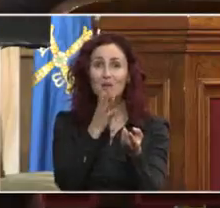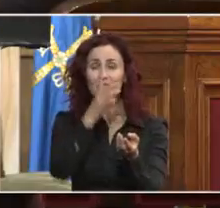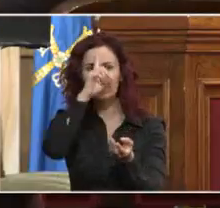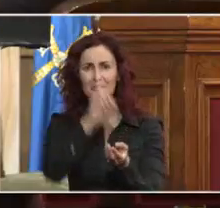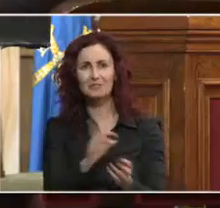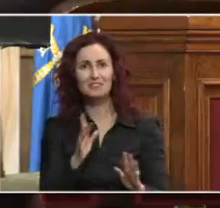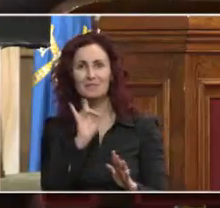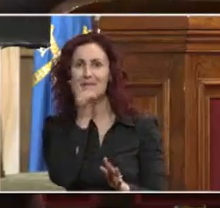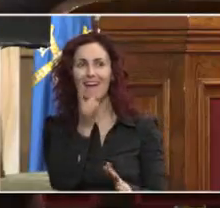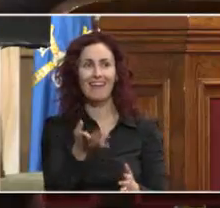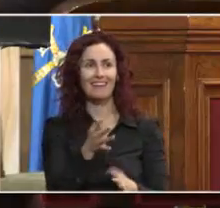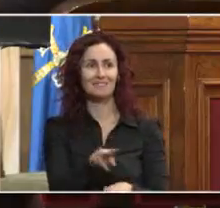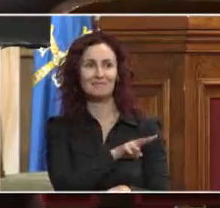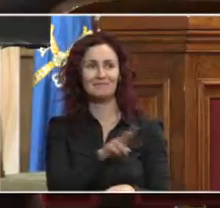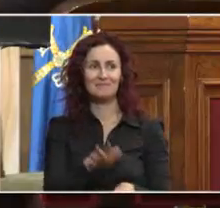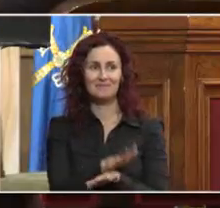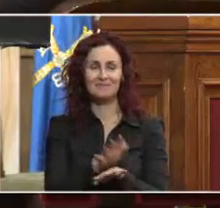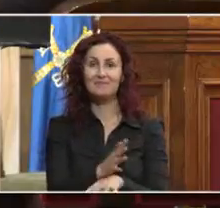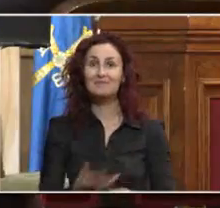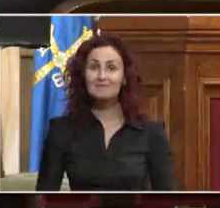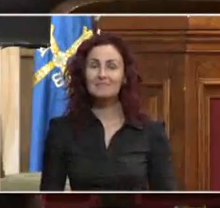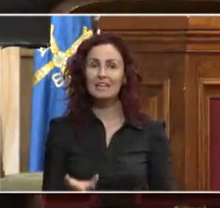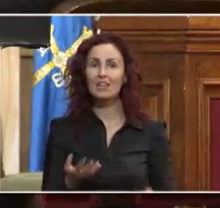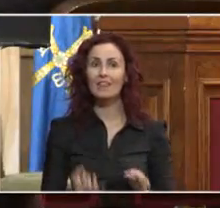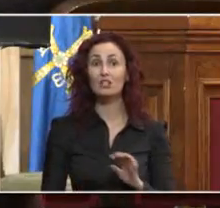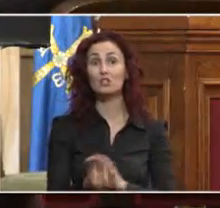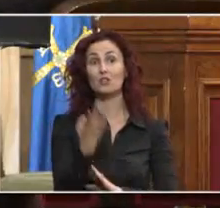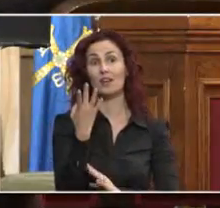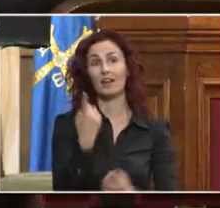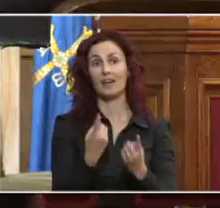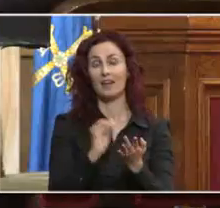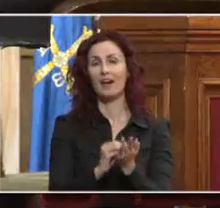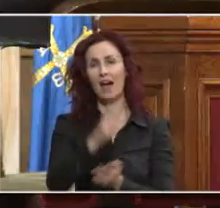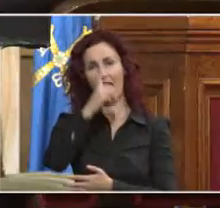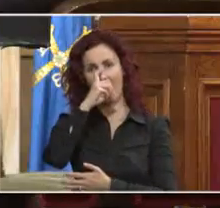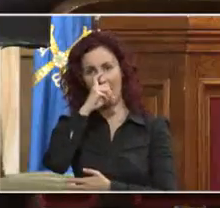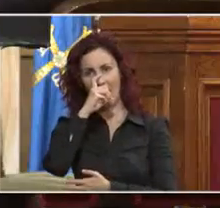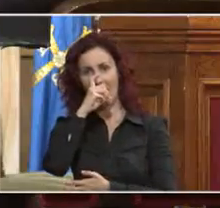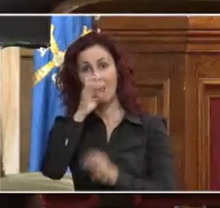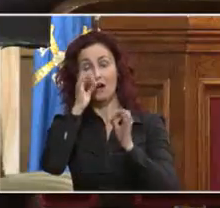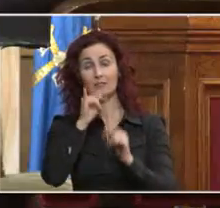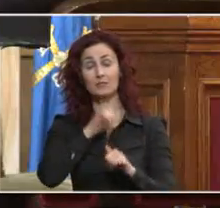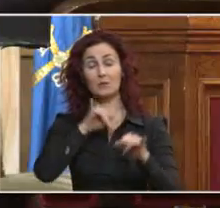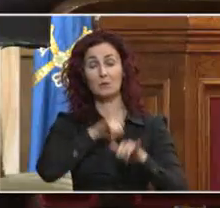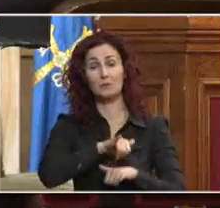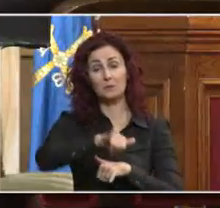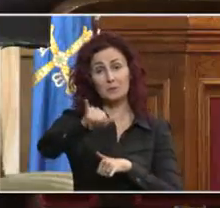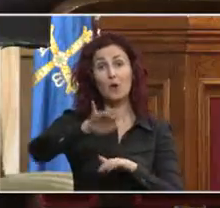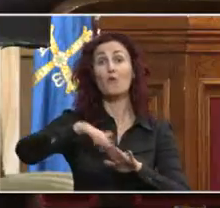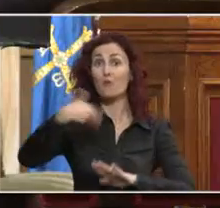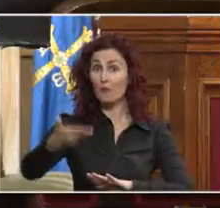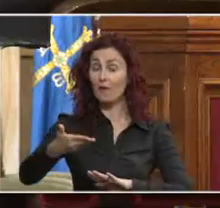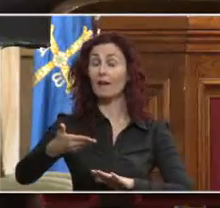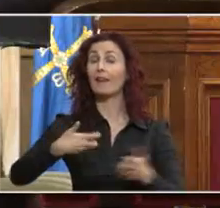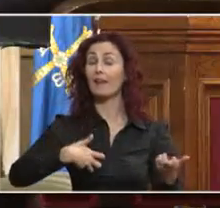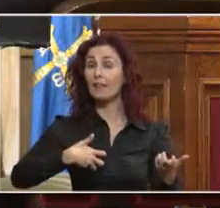que... Claro, solía ocurrir... nos pasó mucho en nuestros primeros viajes al exterior, porque efectivamente eran